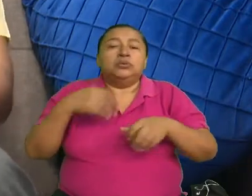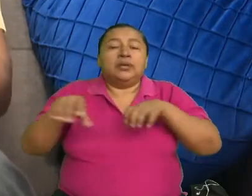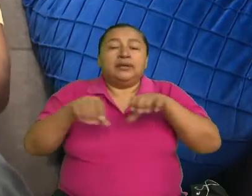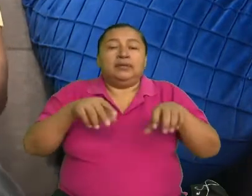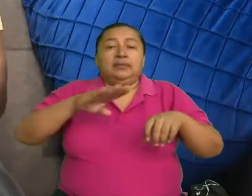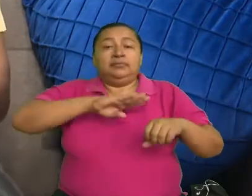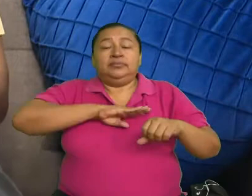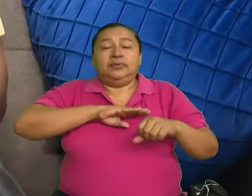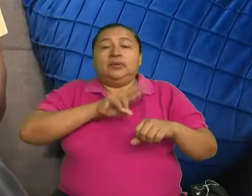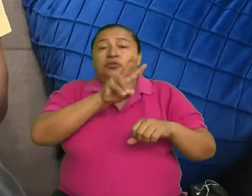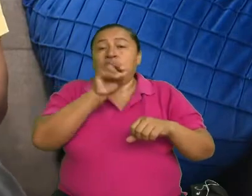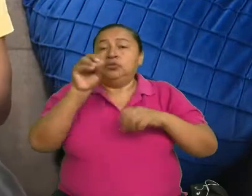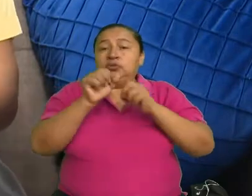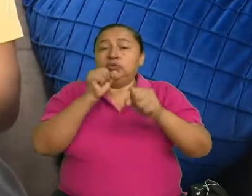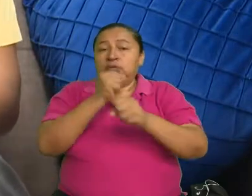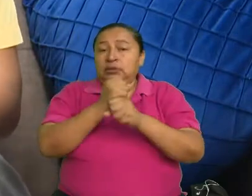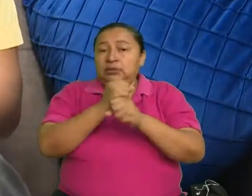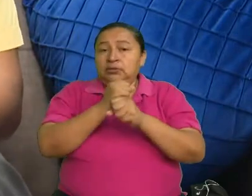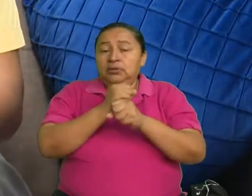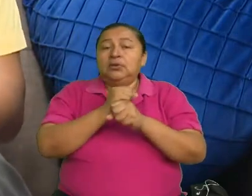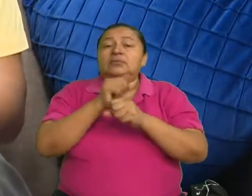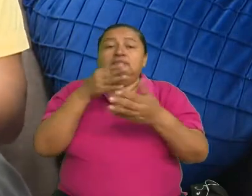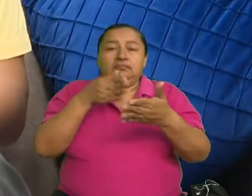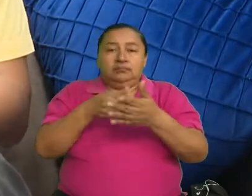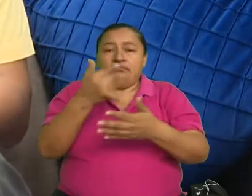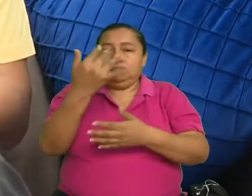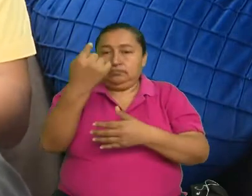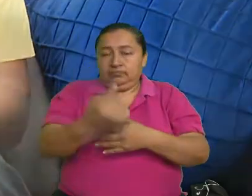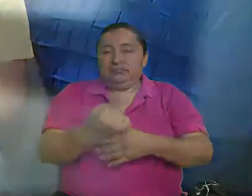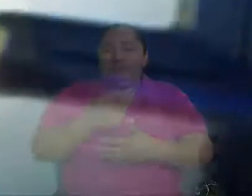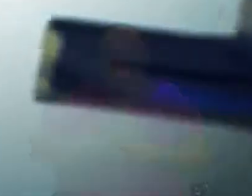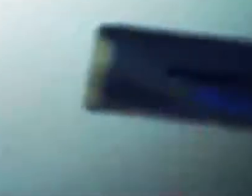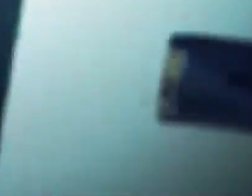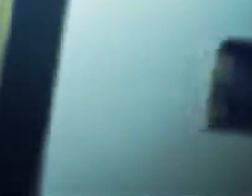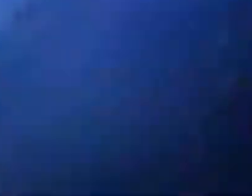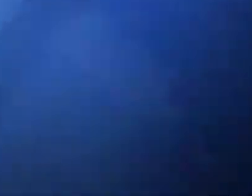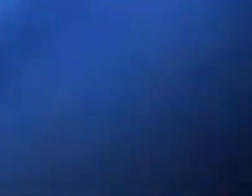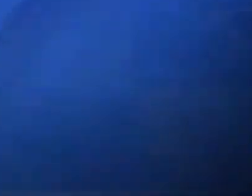Oiga bien, bicentenarios. Breve pausa y ya volvemos.